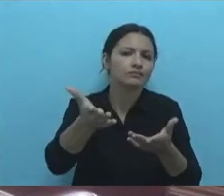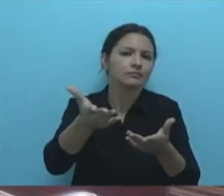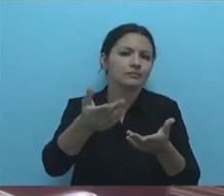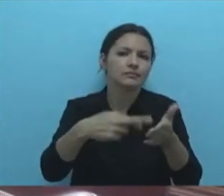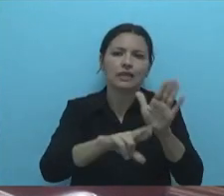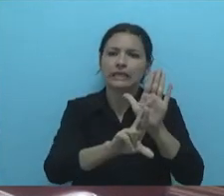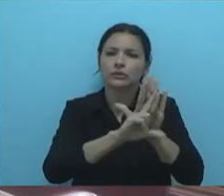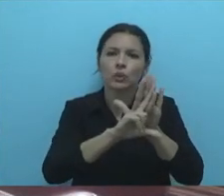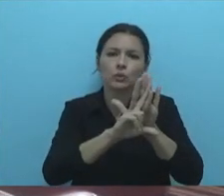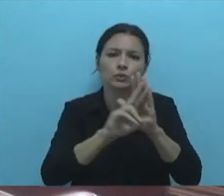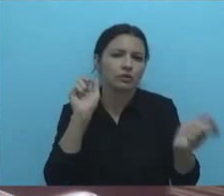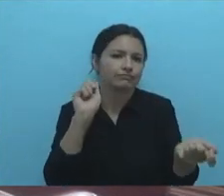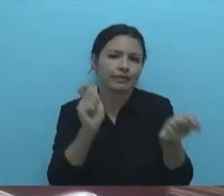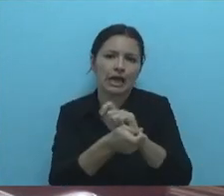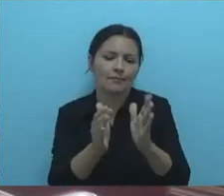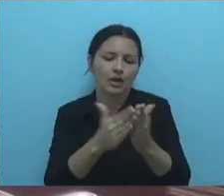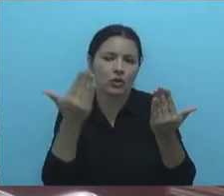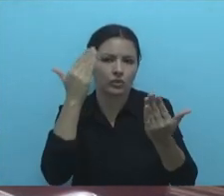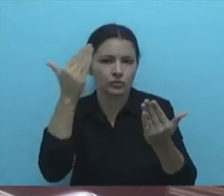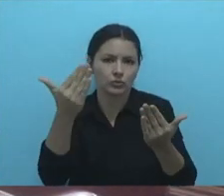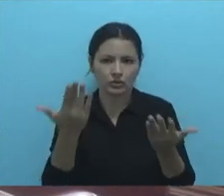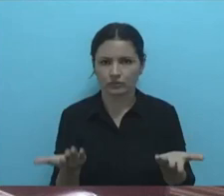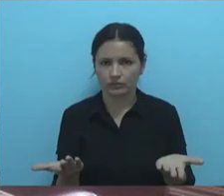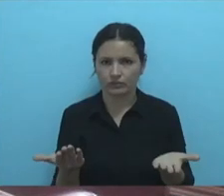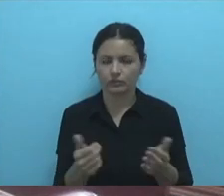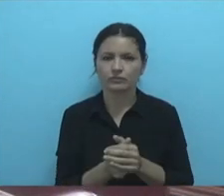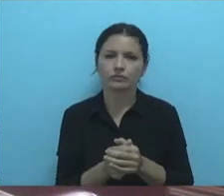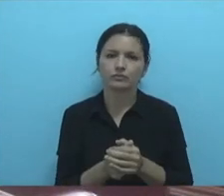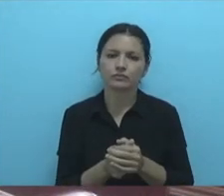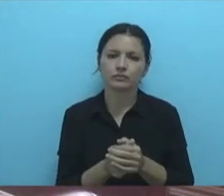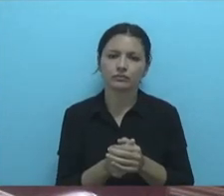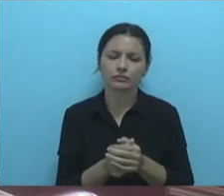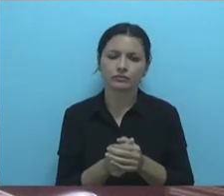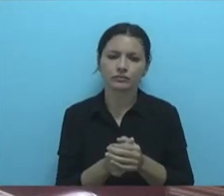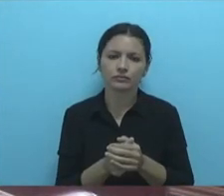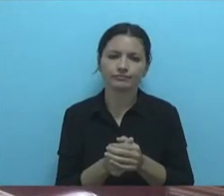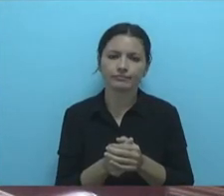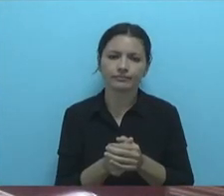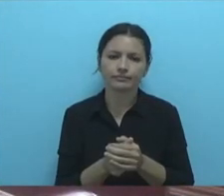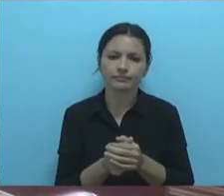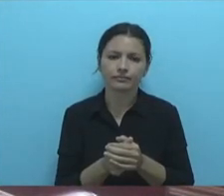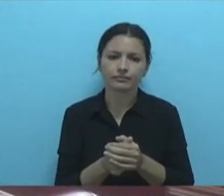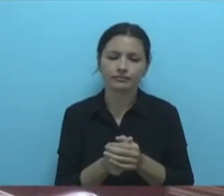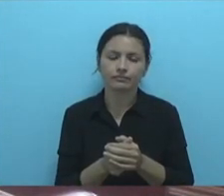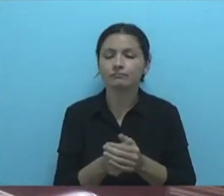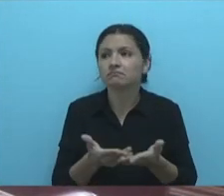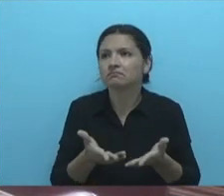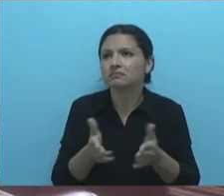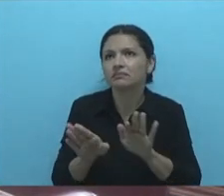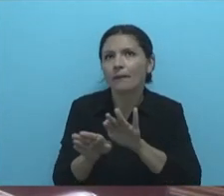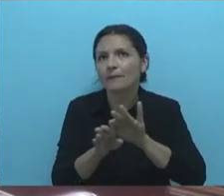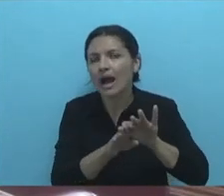resolución reforme la Constitución como hecho absolutamente positivo de que los jóvenes